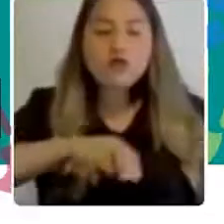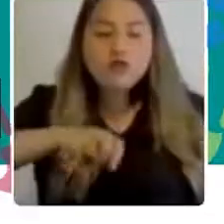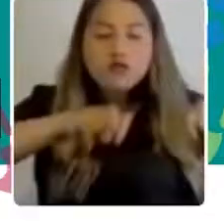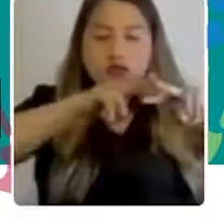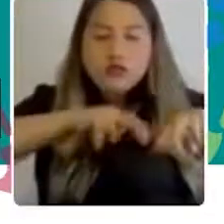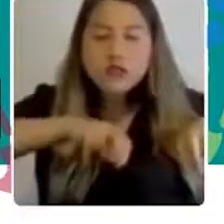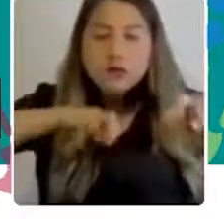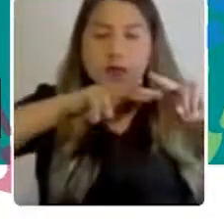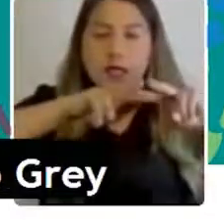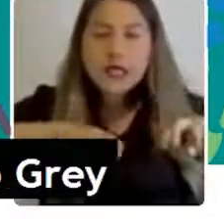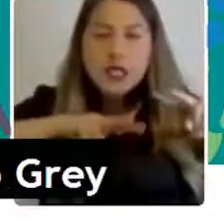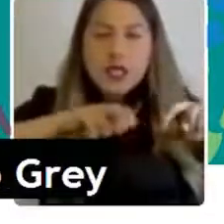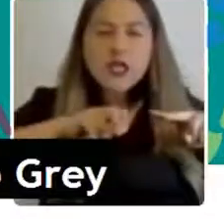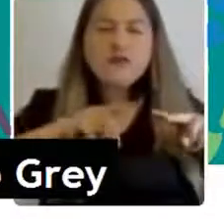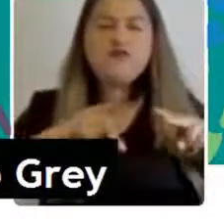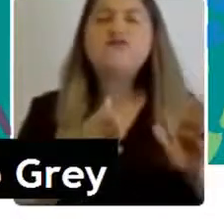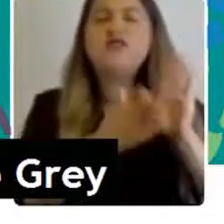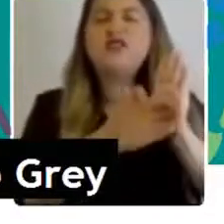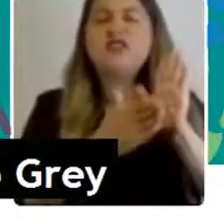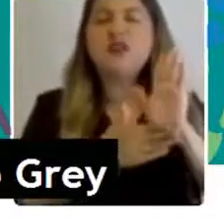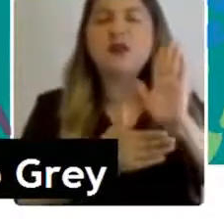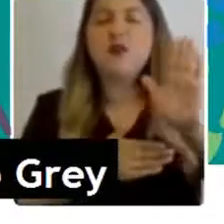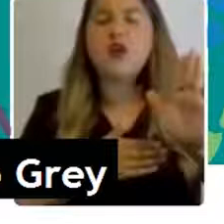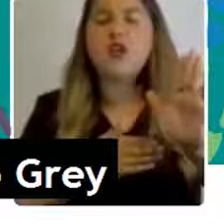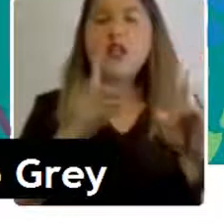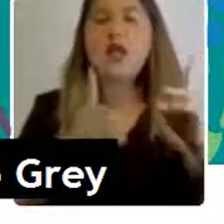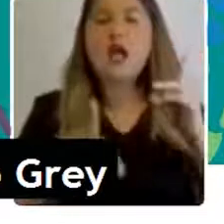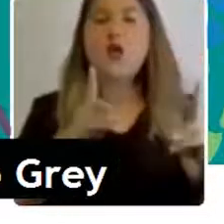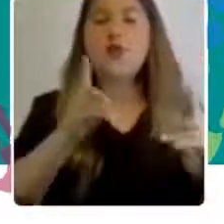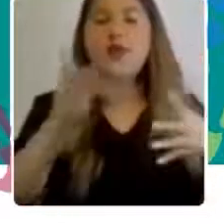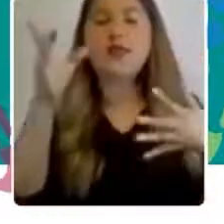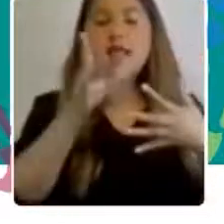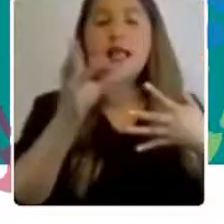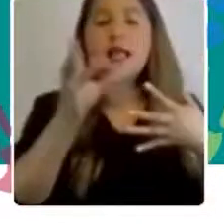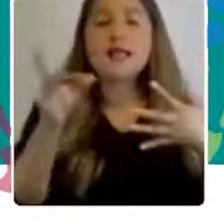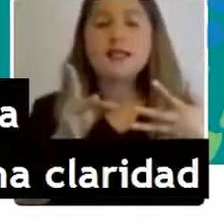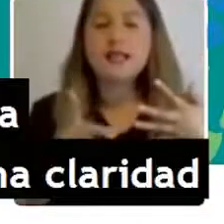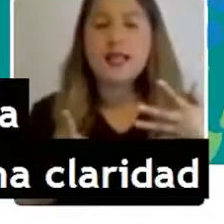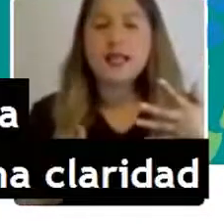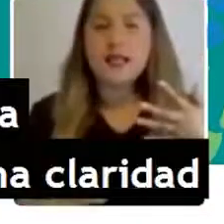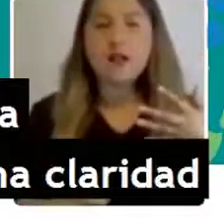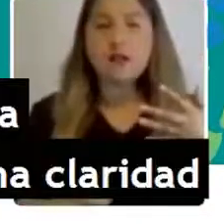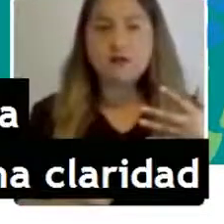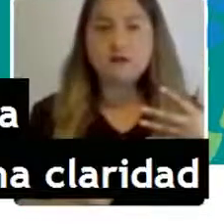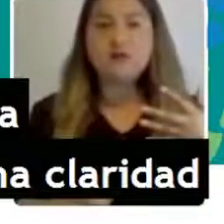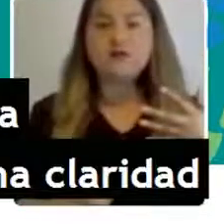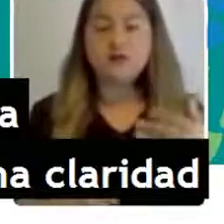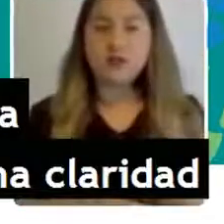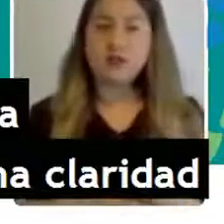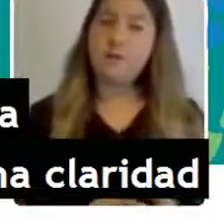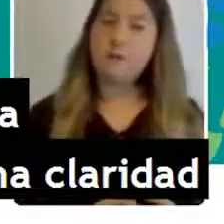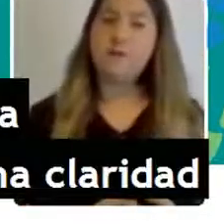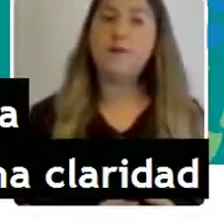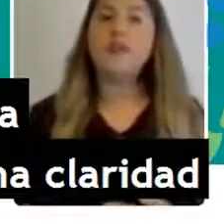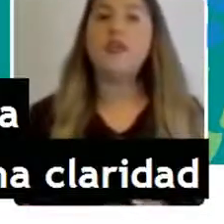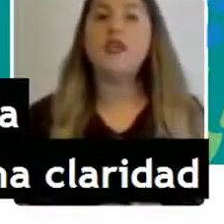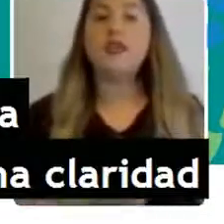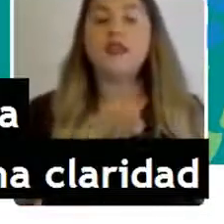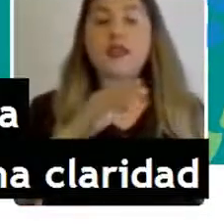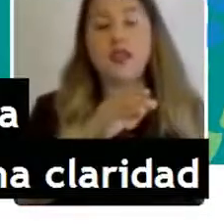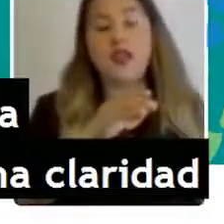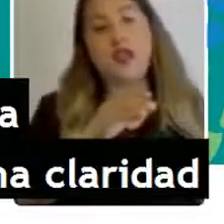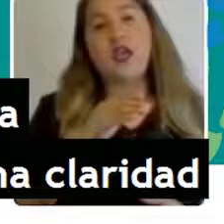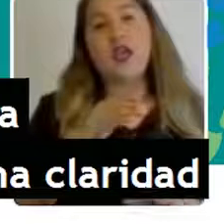como mecanismos de alternativas de cobertura por el grupo Gray, que van desde la cobertura total para aquellas intervenciones